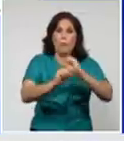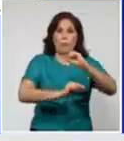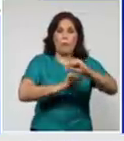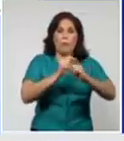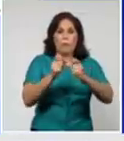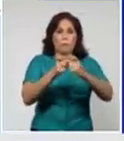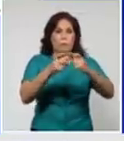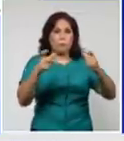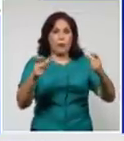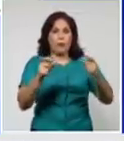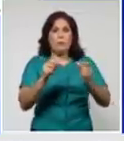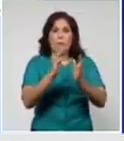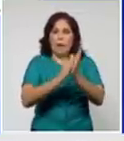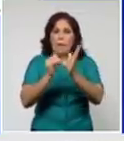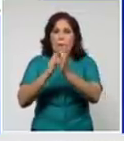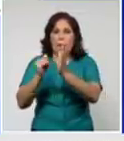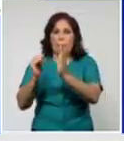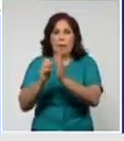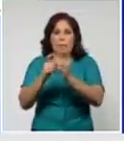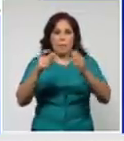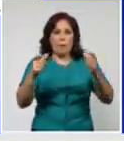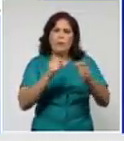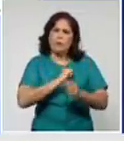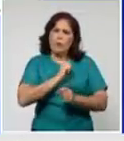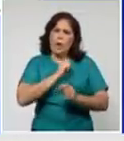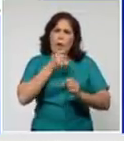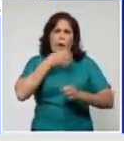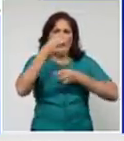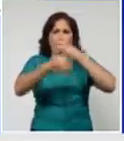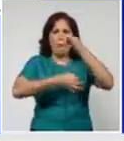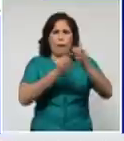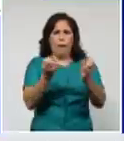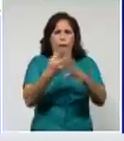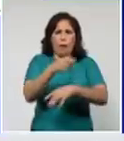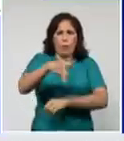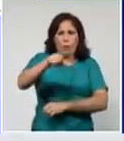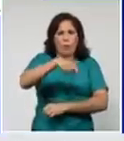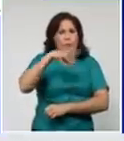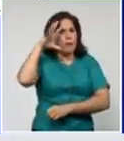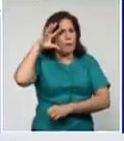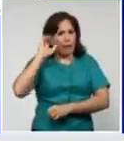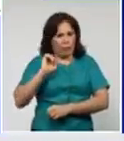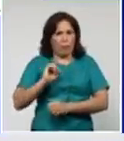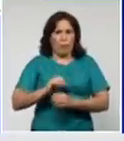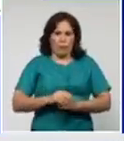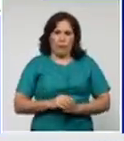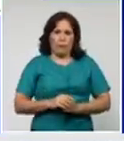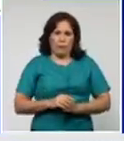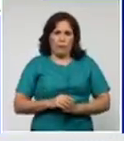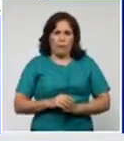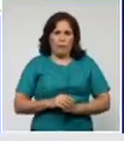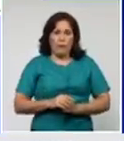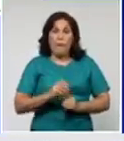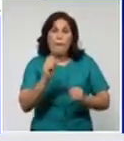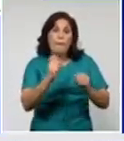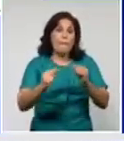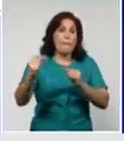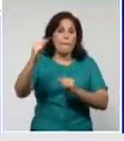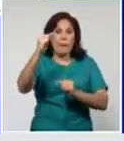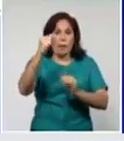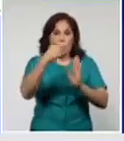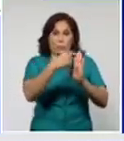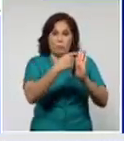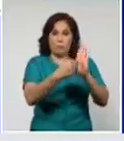ido pasando los meses. ¿Qué yo quiero resaltar con esta información? Primero, cómo